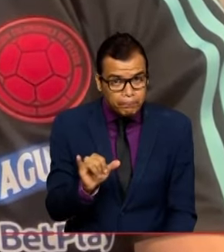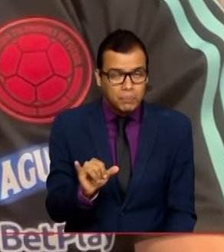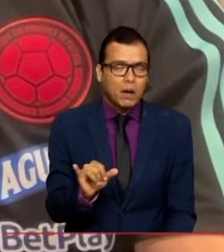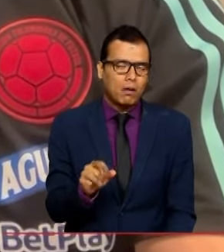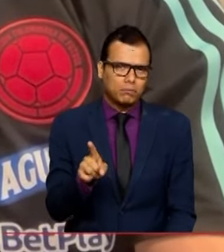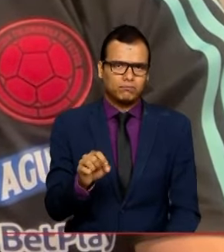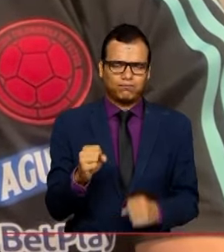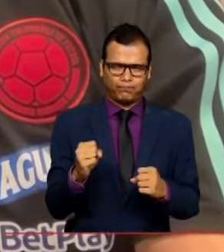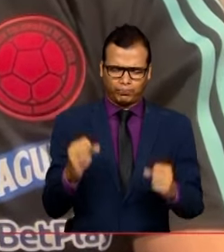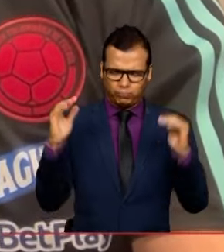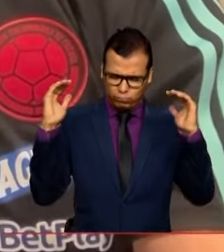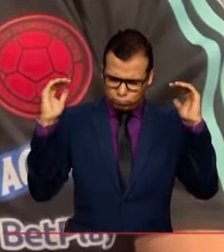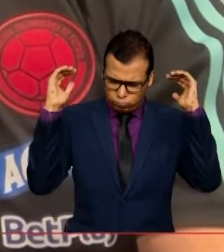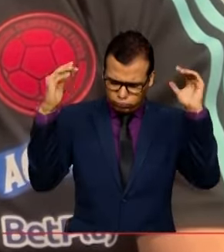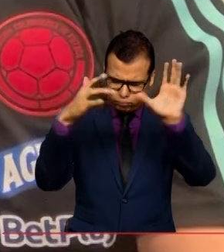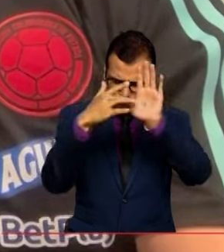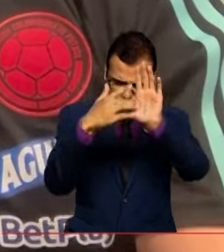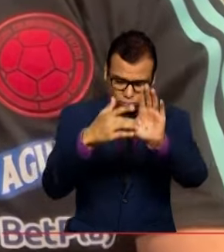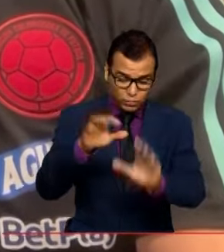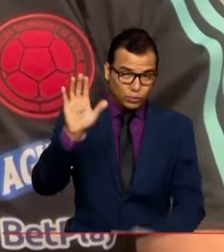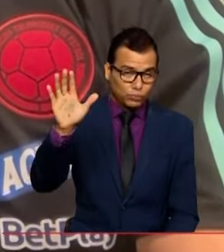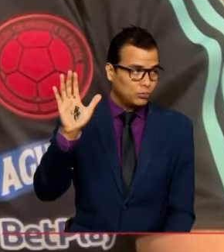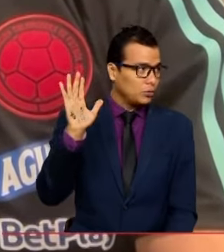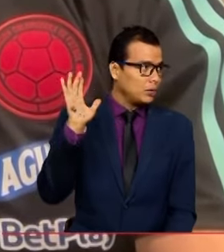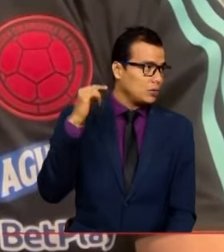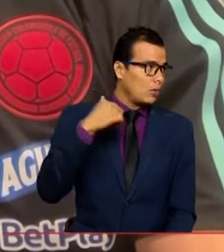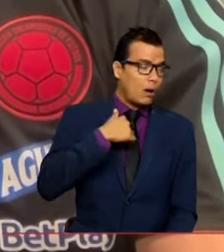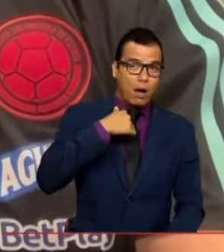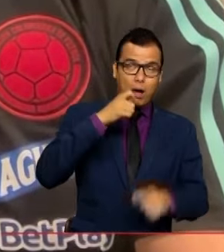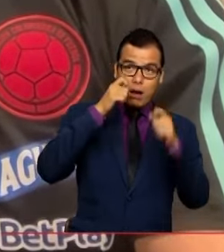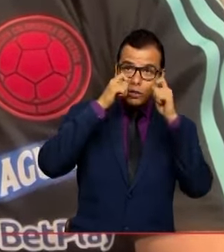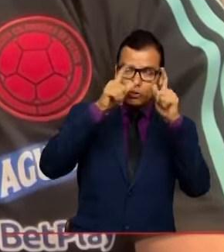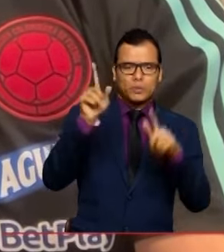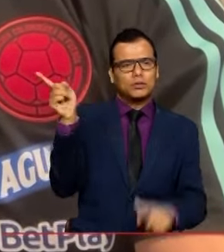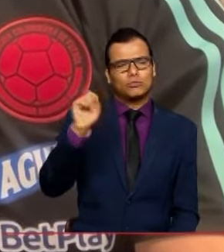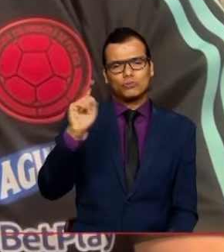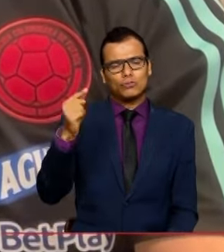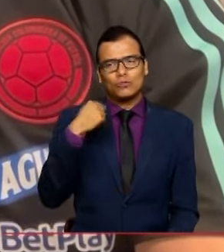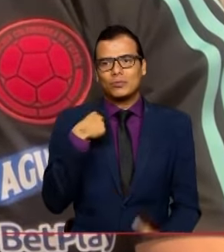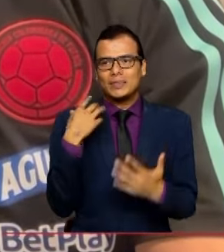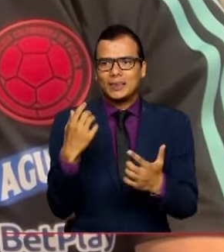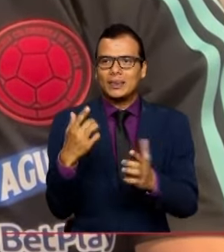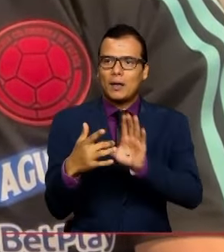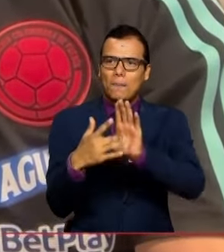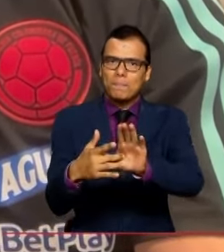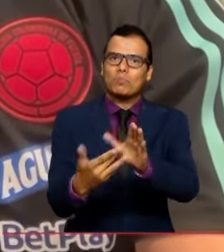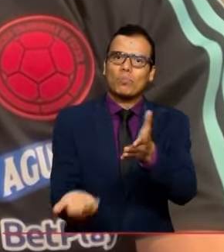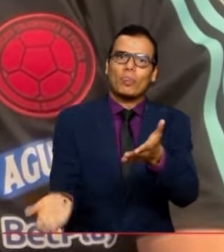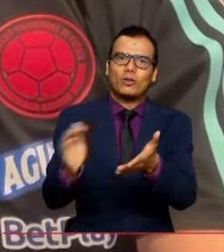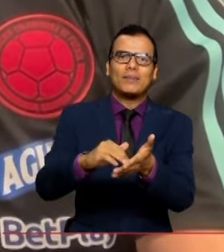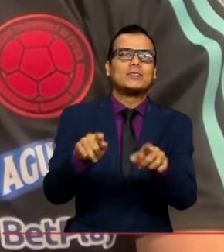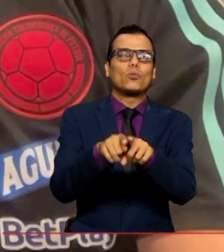en su nivel futbolístico. Así que no me sorprendió, simplemente quería ese James, ¿no?